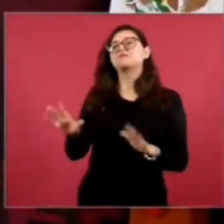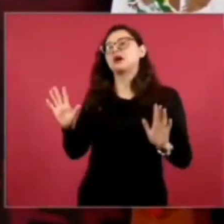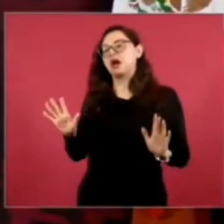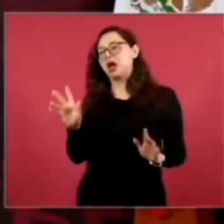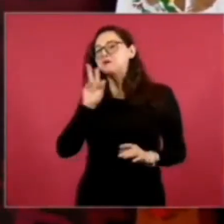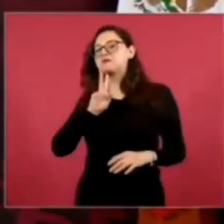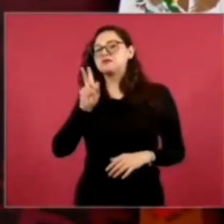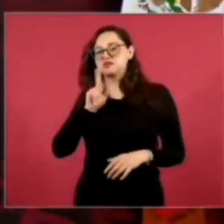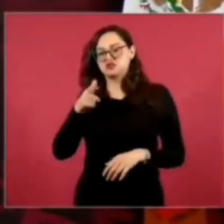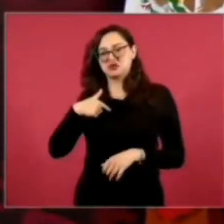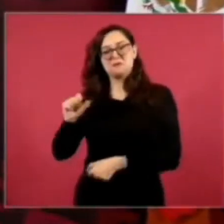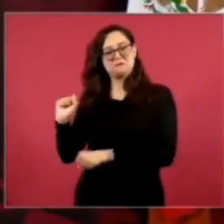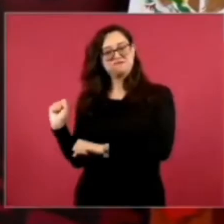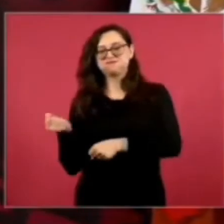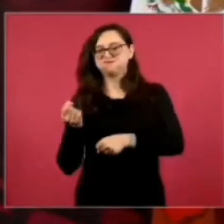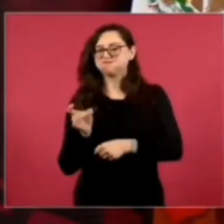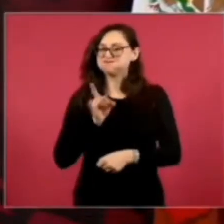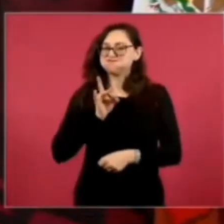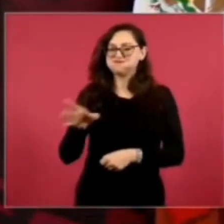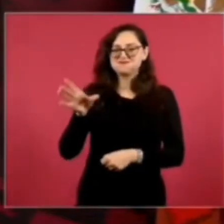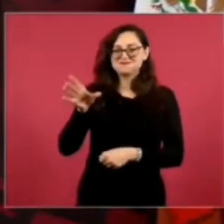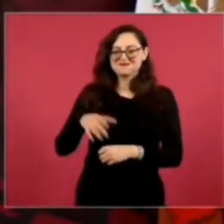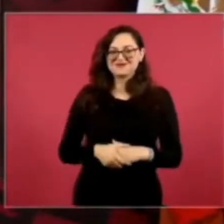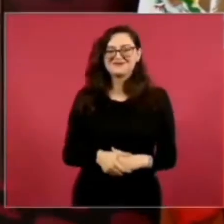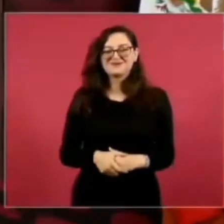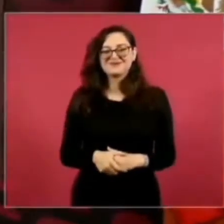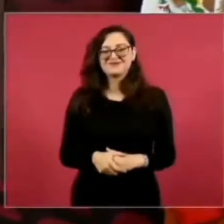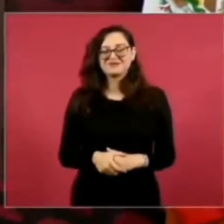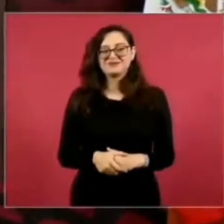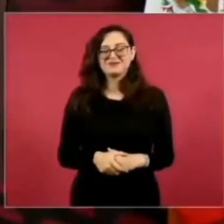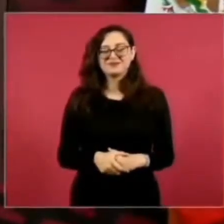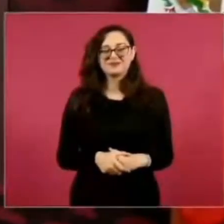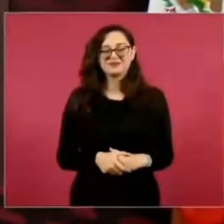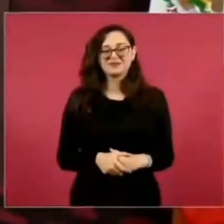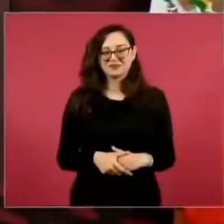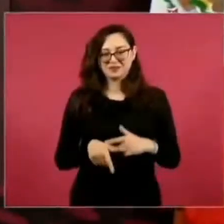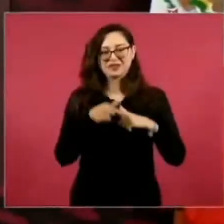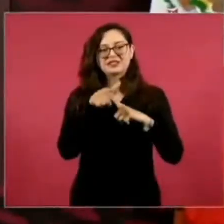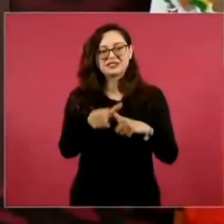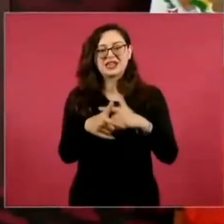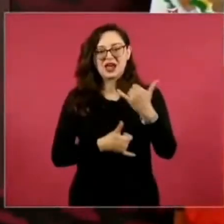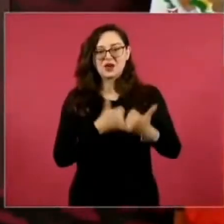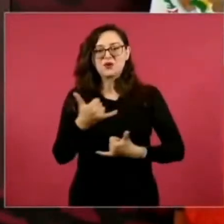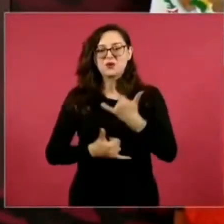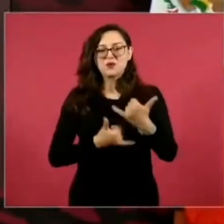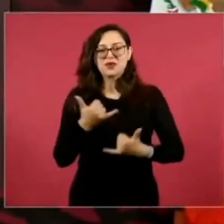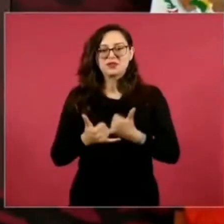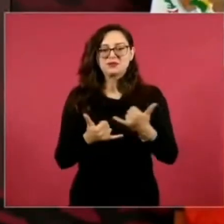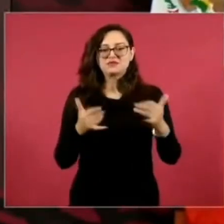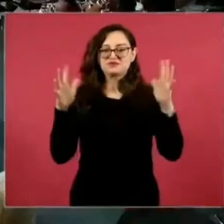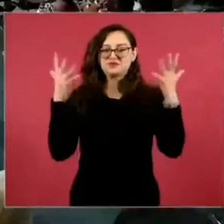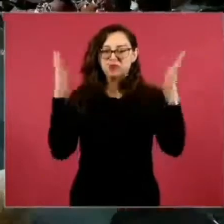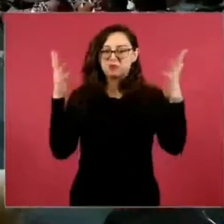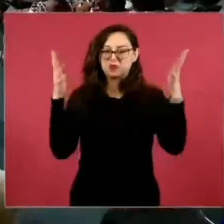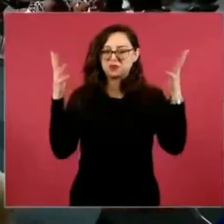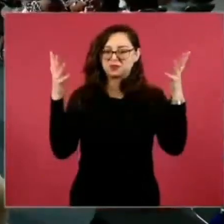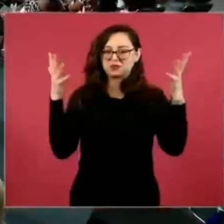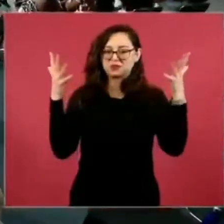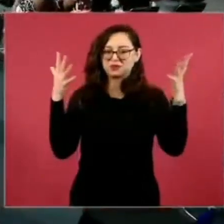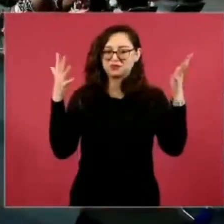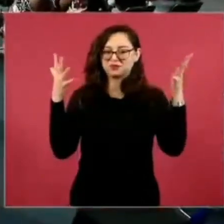a macanear. Entonces sigan ustedes jugando y un aplauso para ustedes.